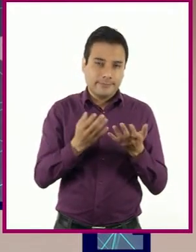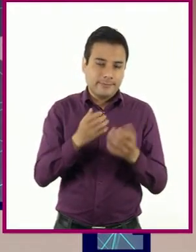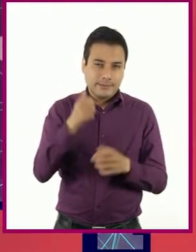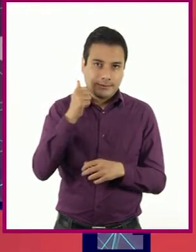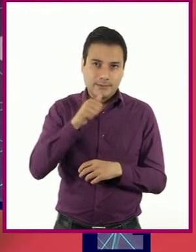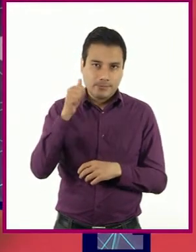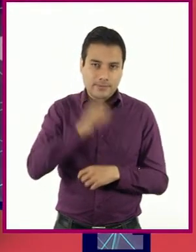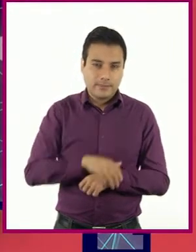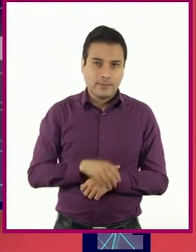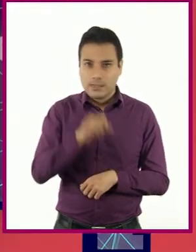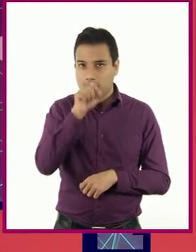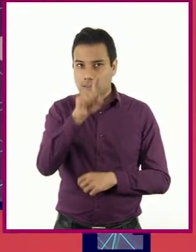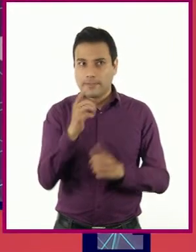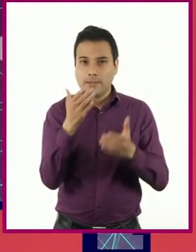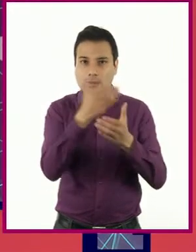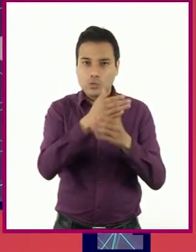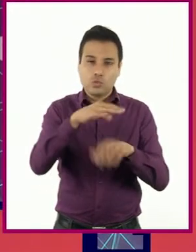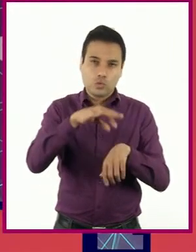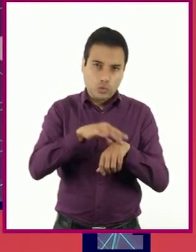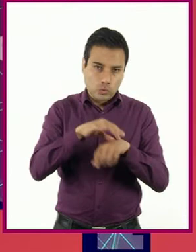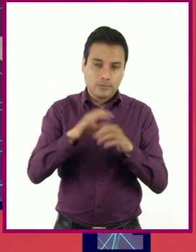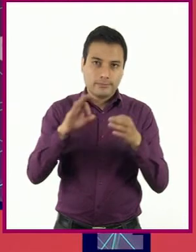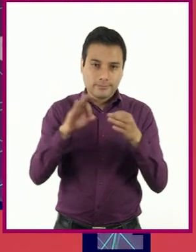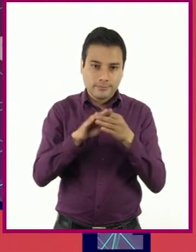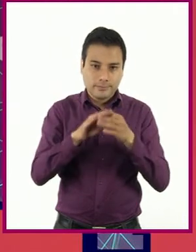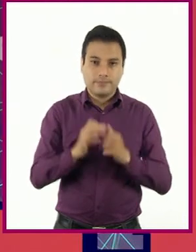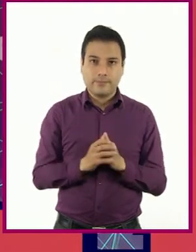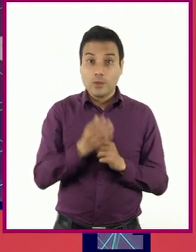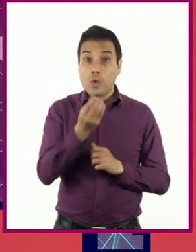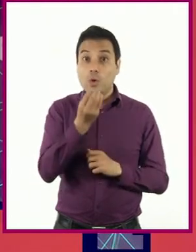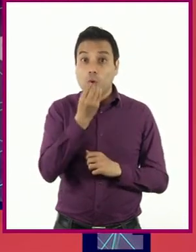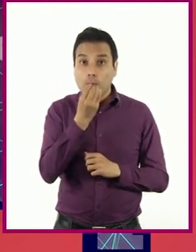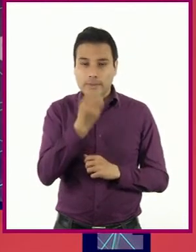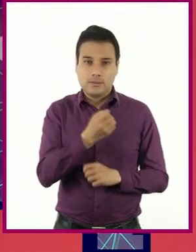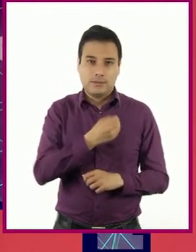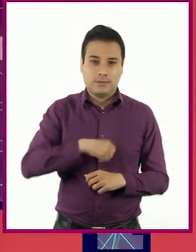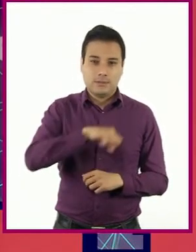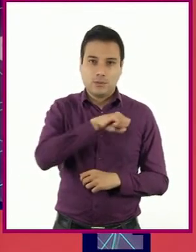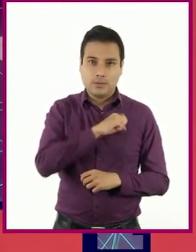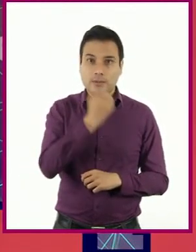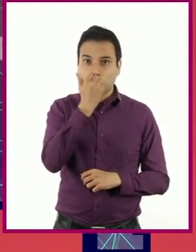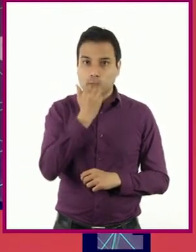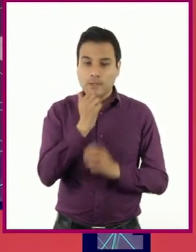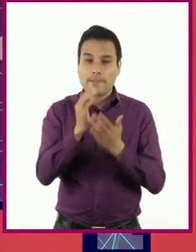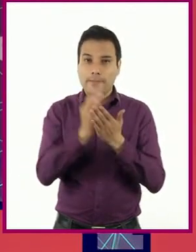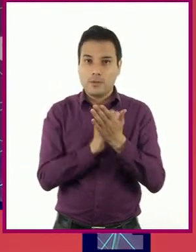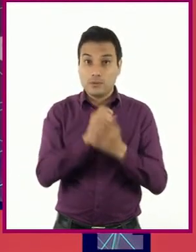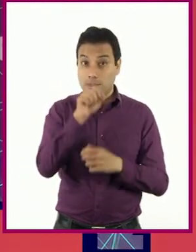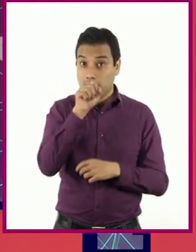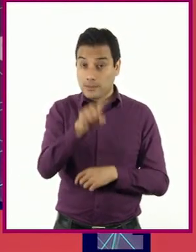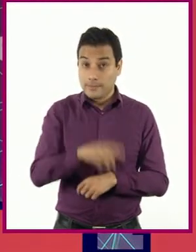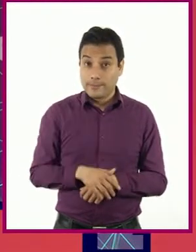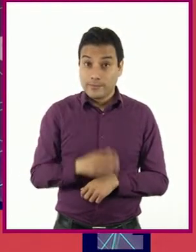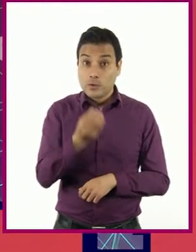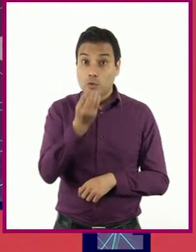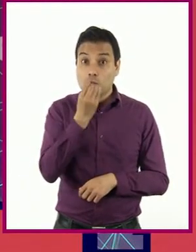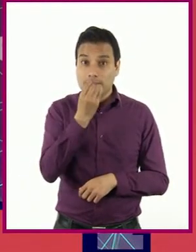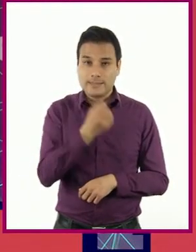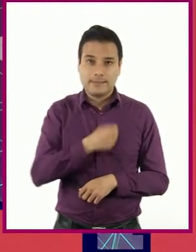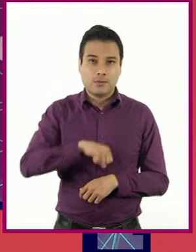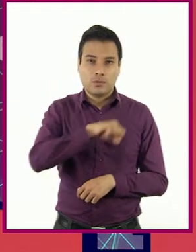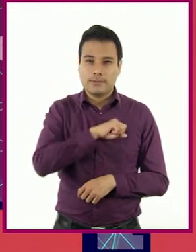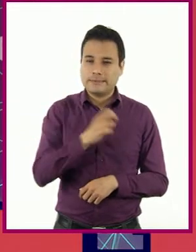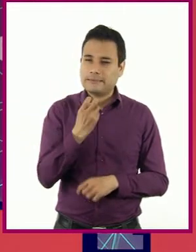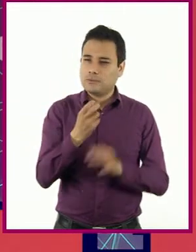alimento, chequeos regulares con el dentista, una dieta equilibrada baja en azúcares y una alimentación saludable son el eje